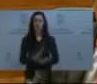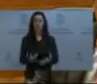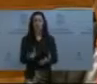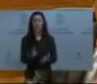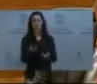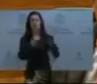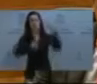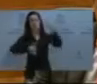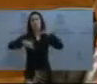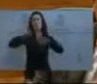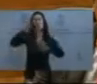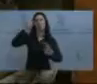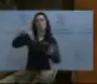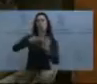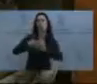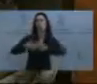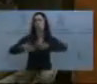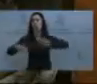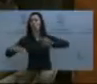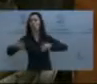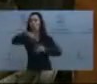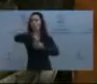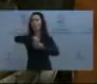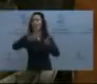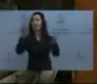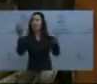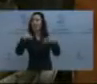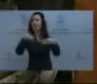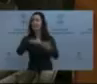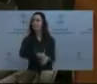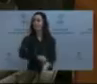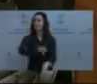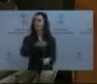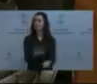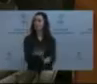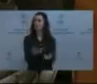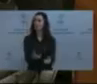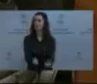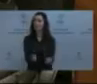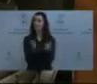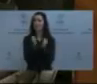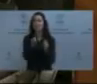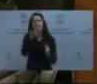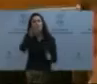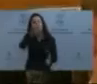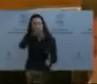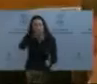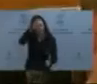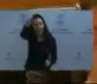en divagaciones, en intervenciones vacías de contenido y que no hace más que provocar el hartazgo de todos los que la